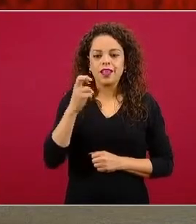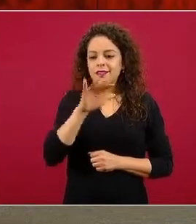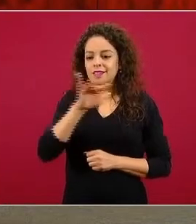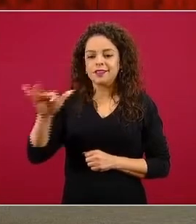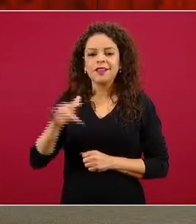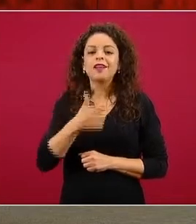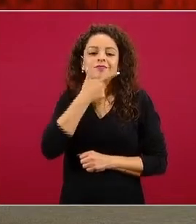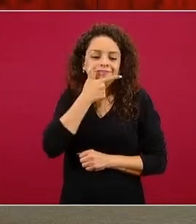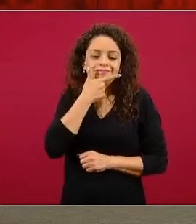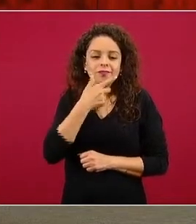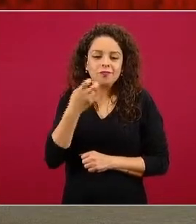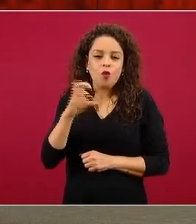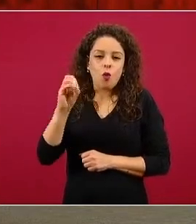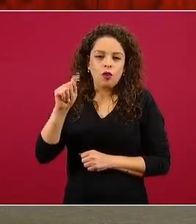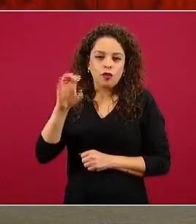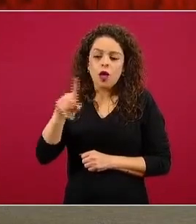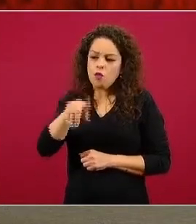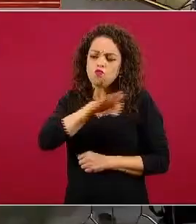pueden utilizarlo.